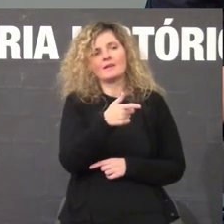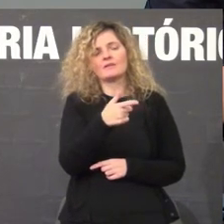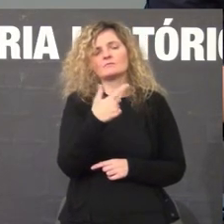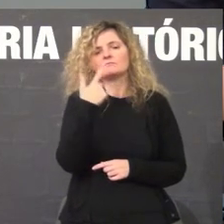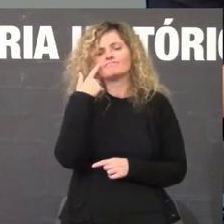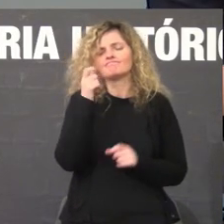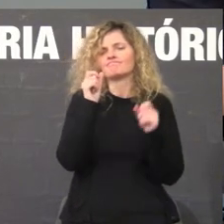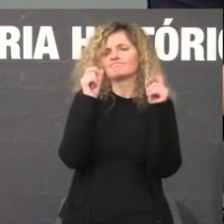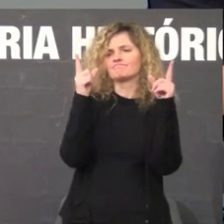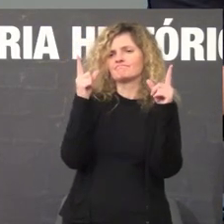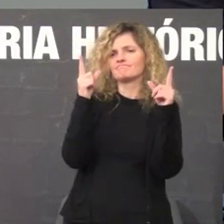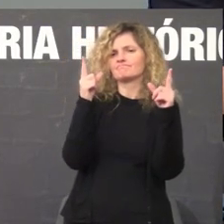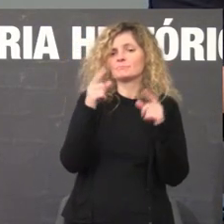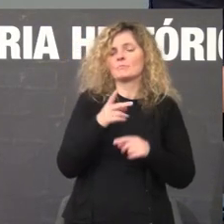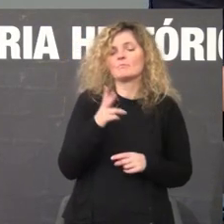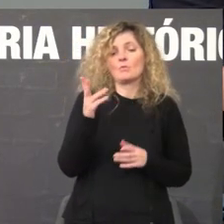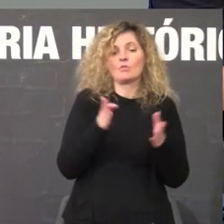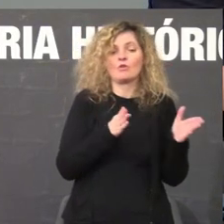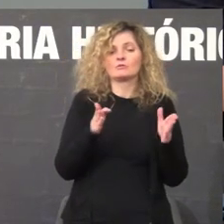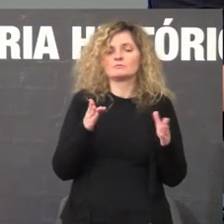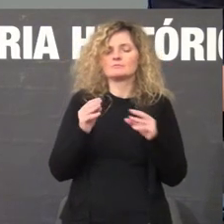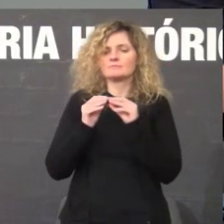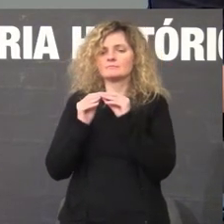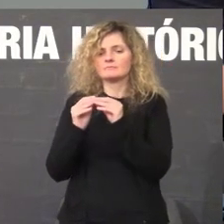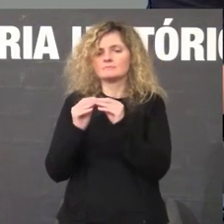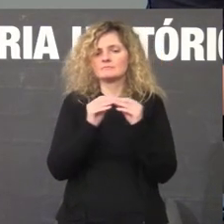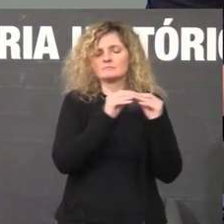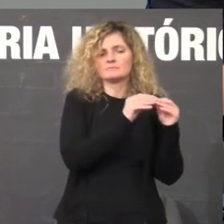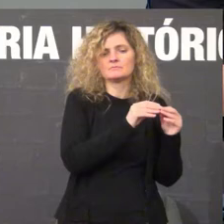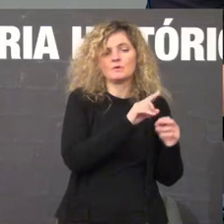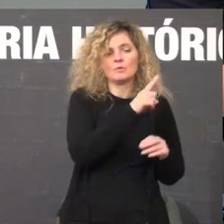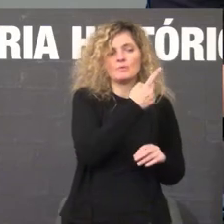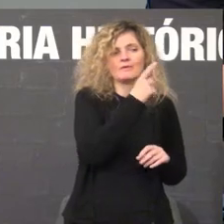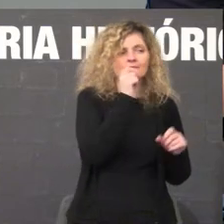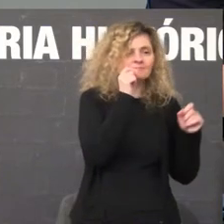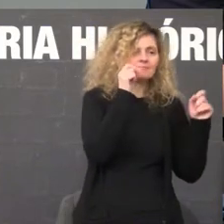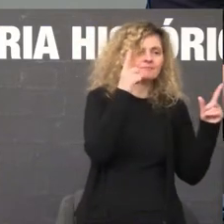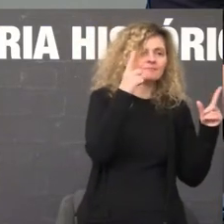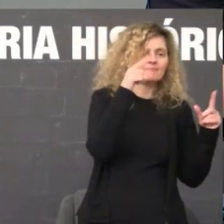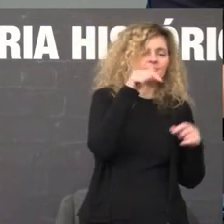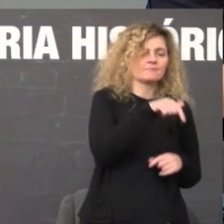se descubre, hay dos operaciones muy importantes, una en la que descubren que